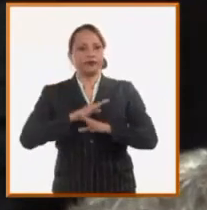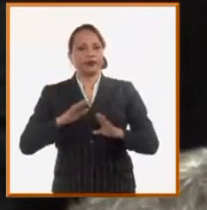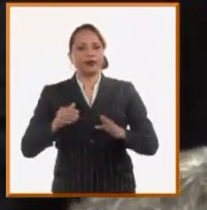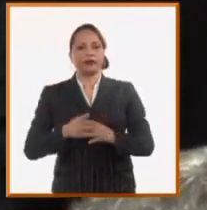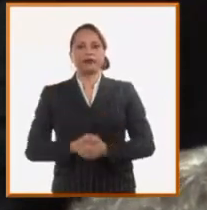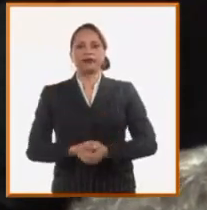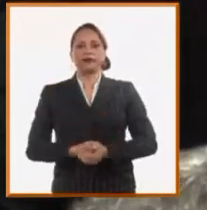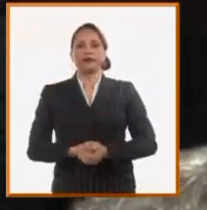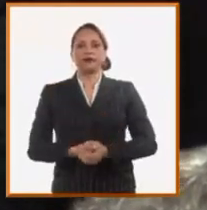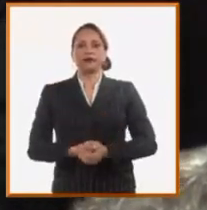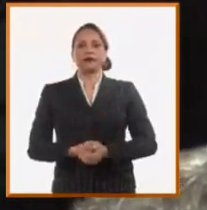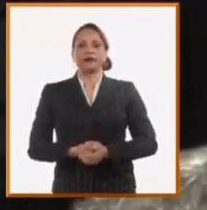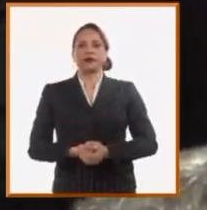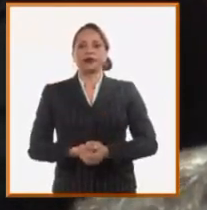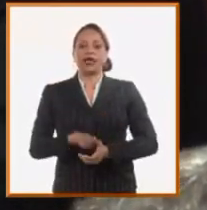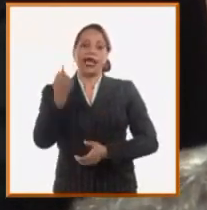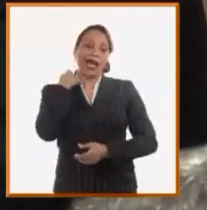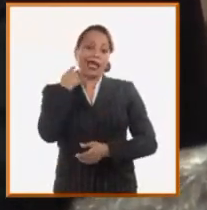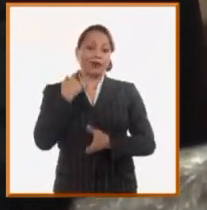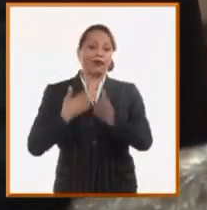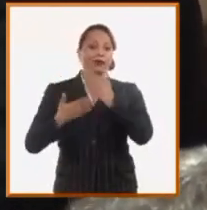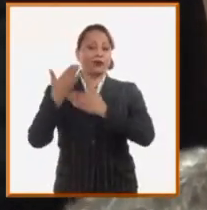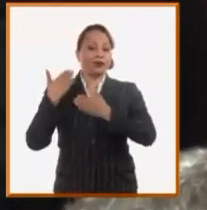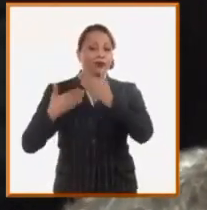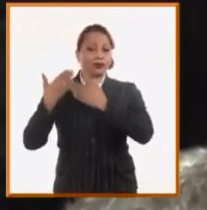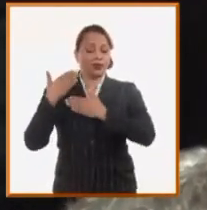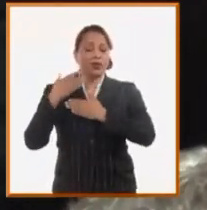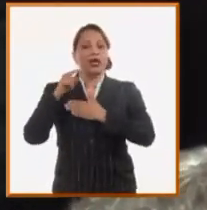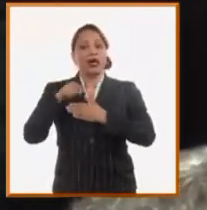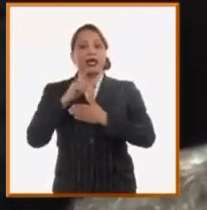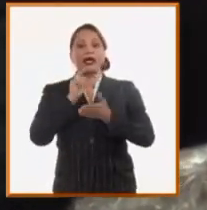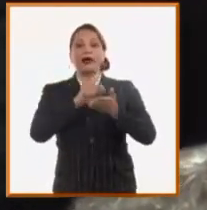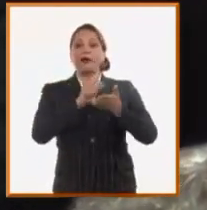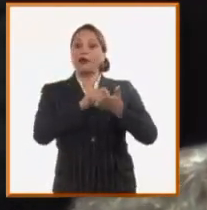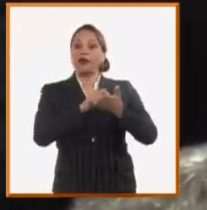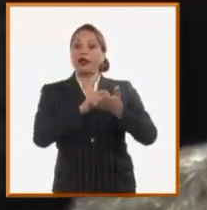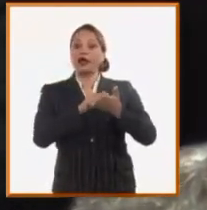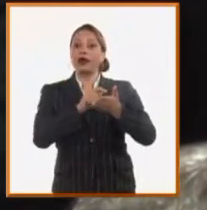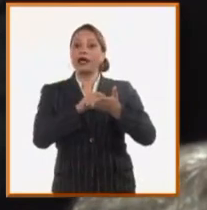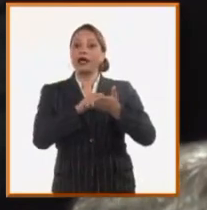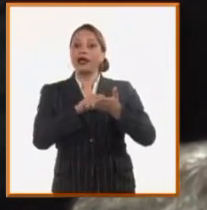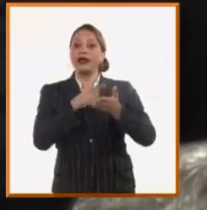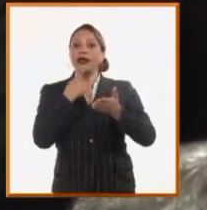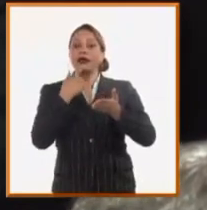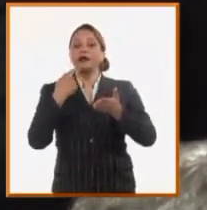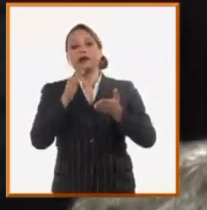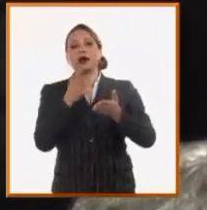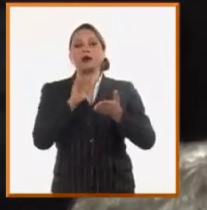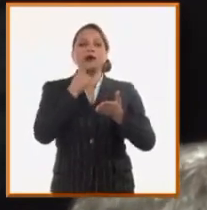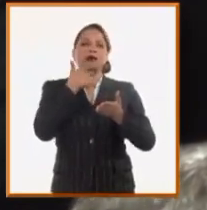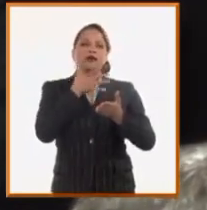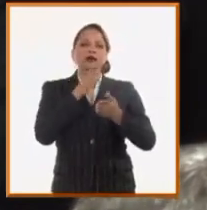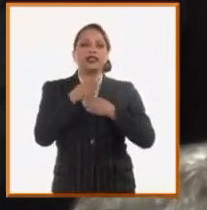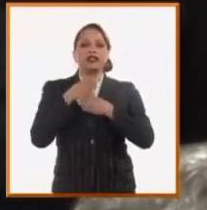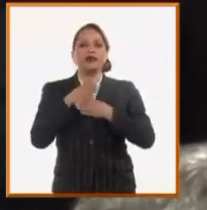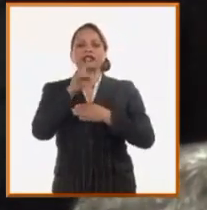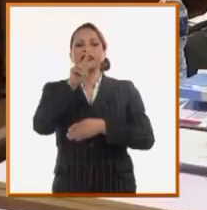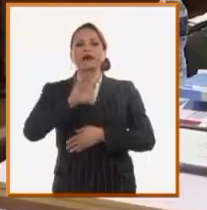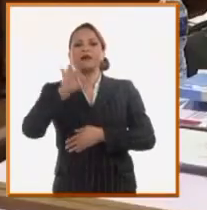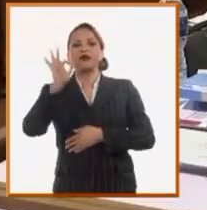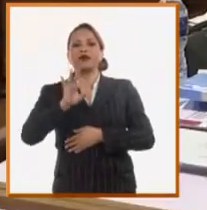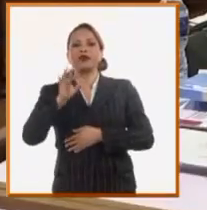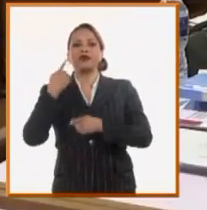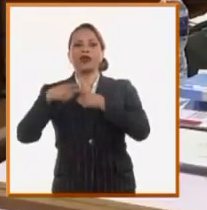lo que ha venido sucediendo durante años, que la canasta familiar normada es prácticamente 100%